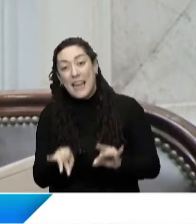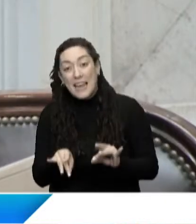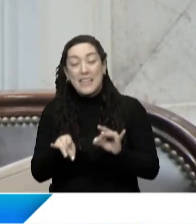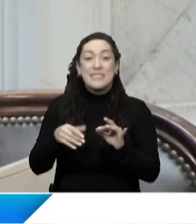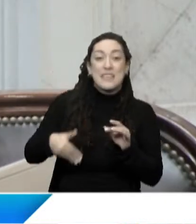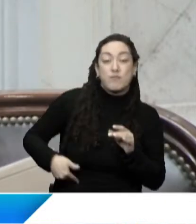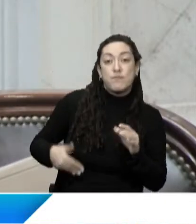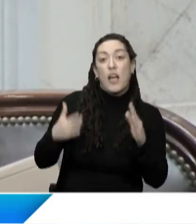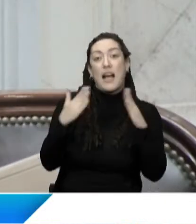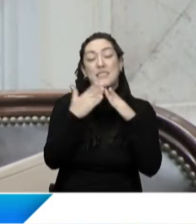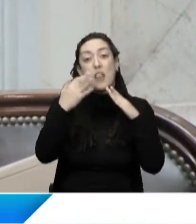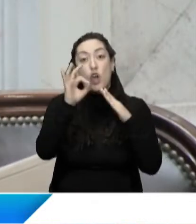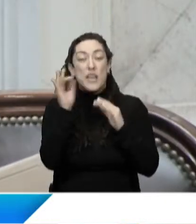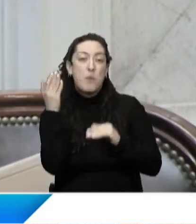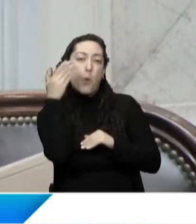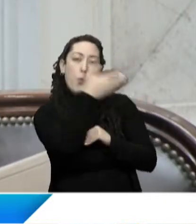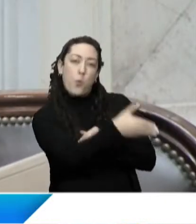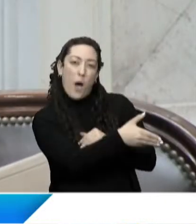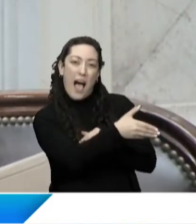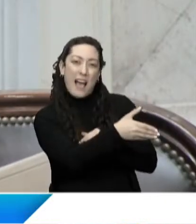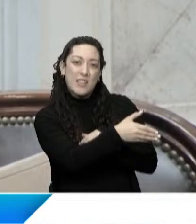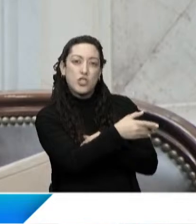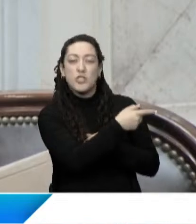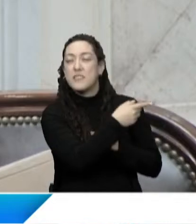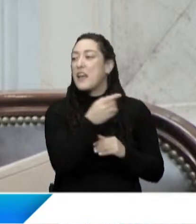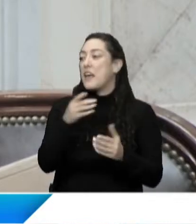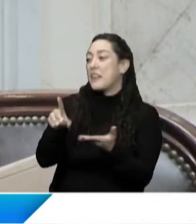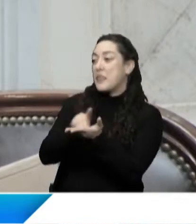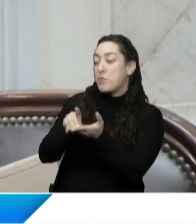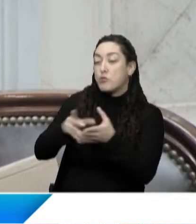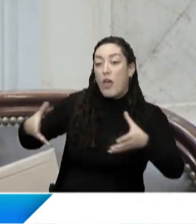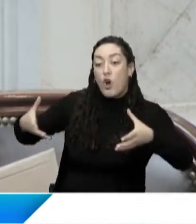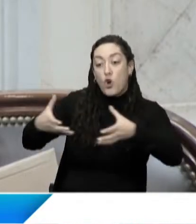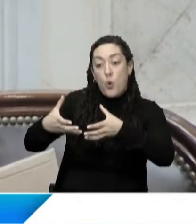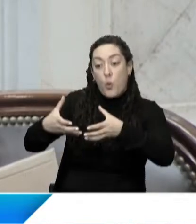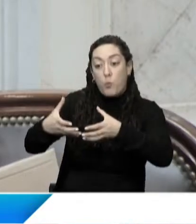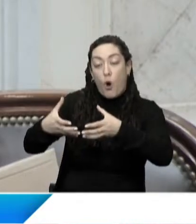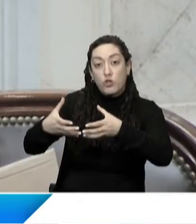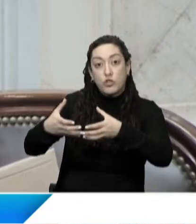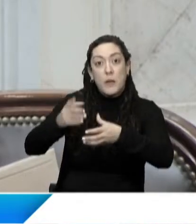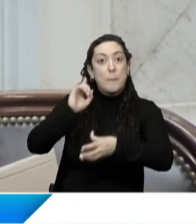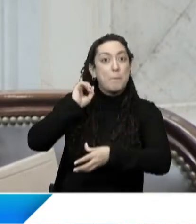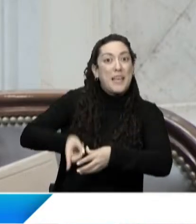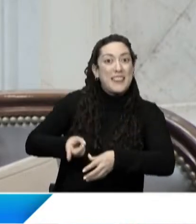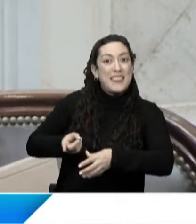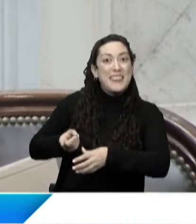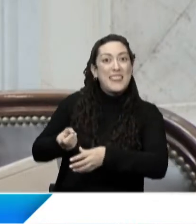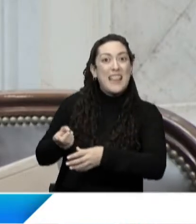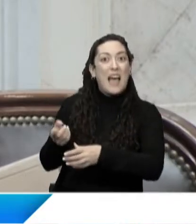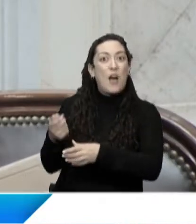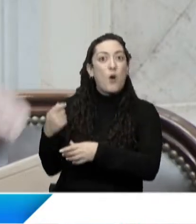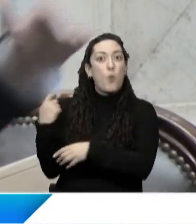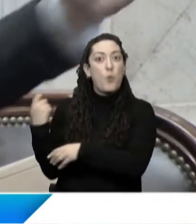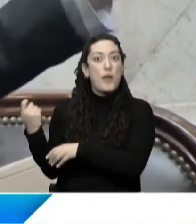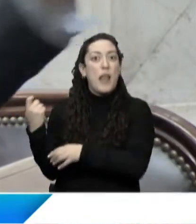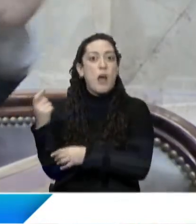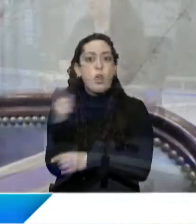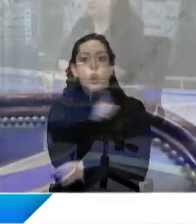entraña, olivos y mandan votar a sus diputados en contra de los jubilados y jubiladas.